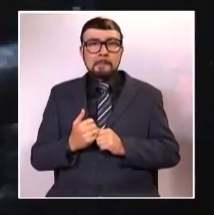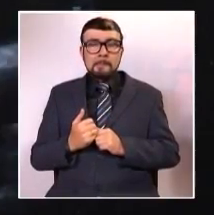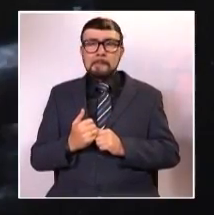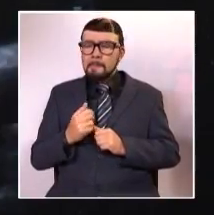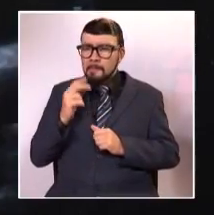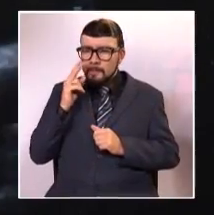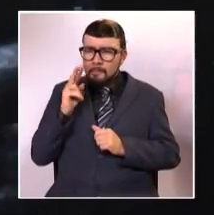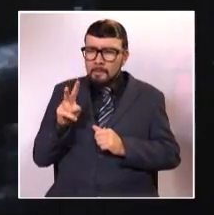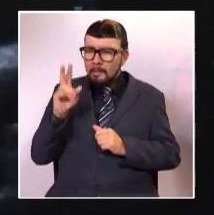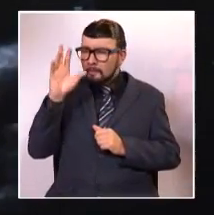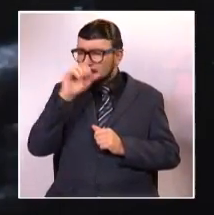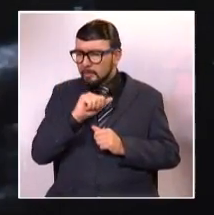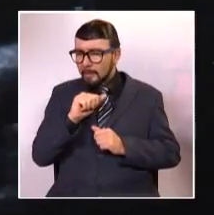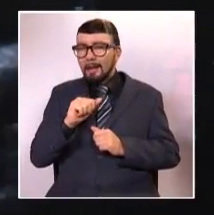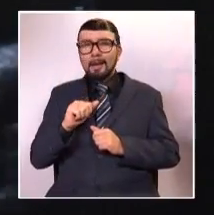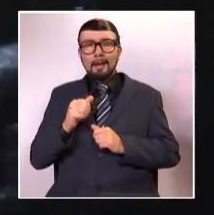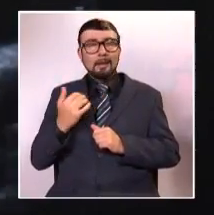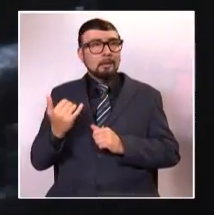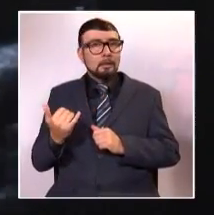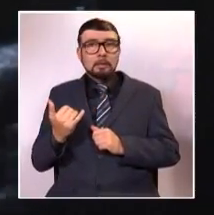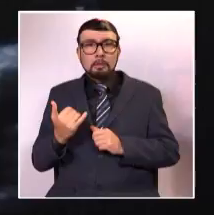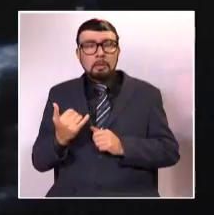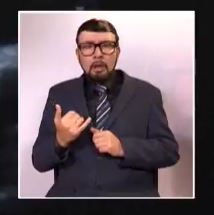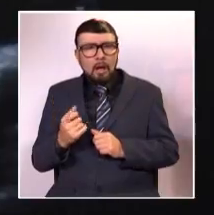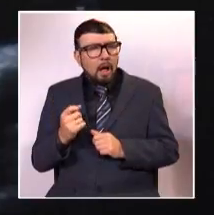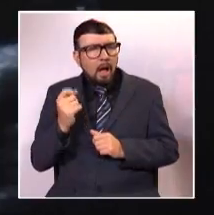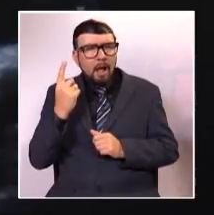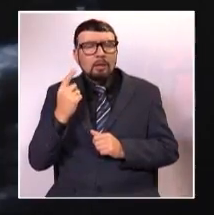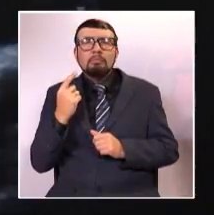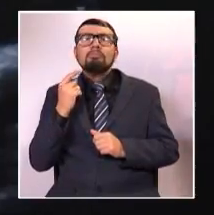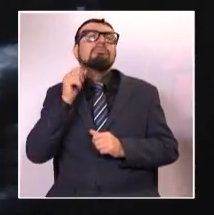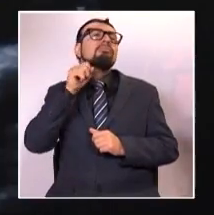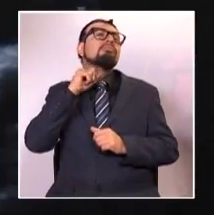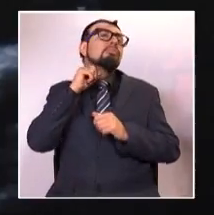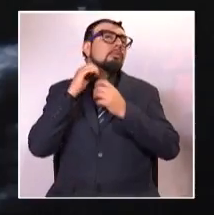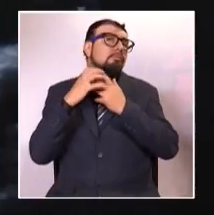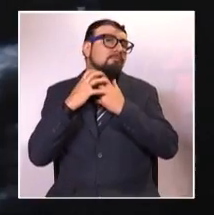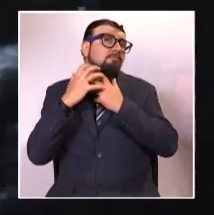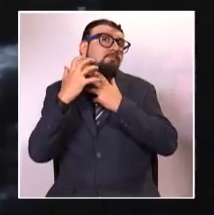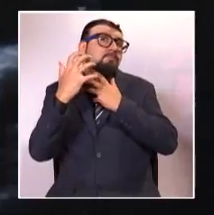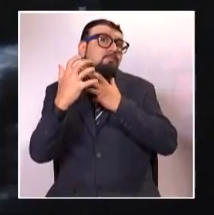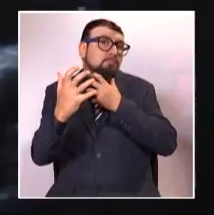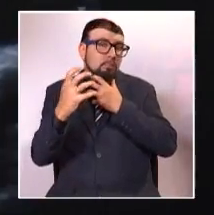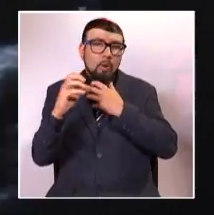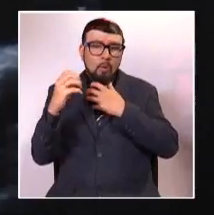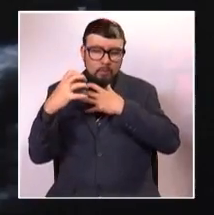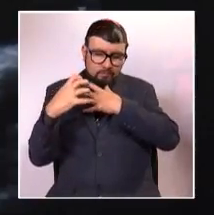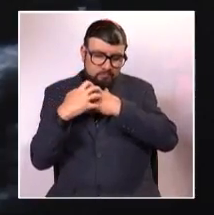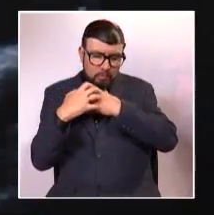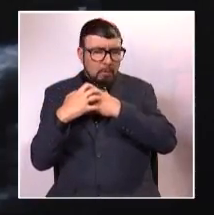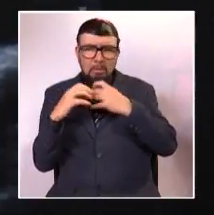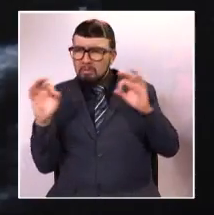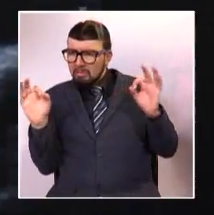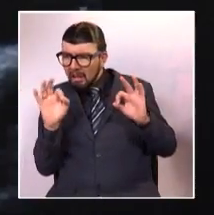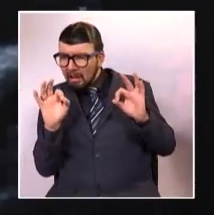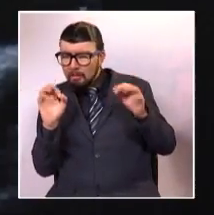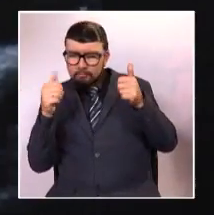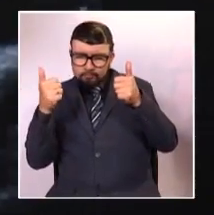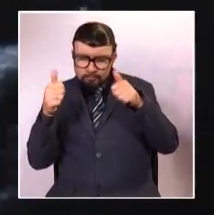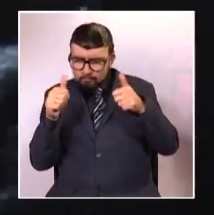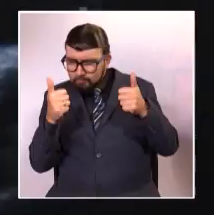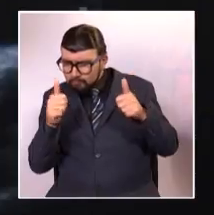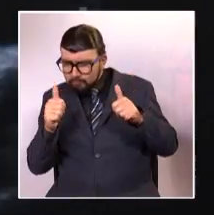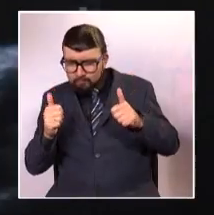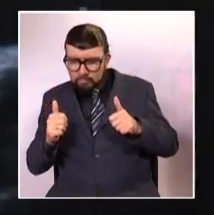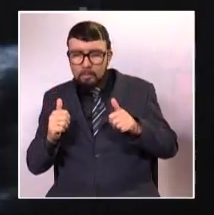apreciando muy bien que no haya ninguna masa y que no haya crecimiento de la glándula. ¿Sí? Y luego hacemos